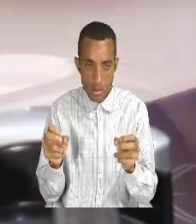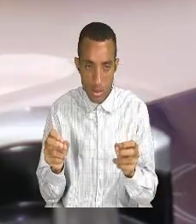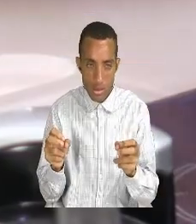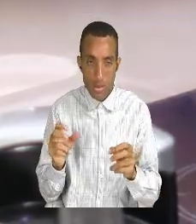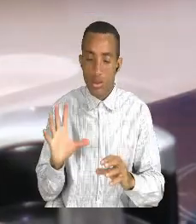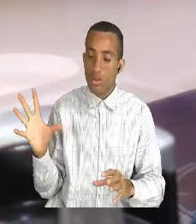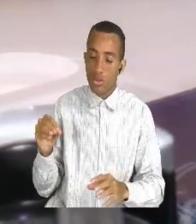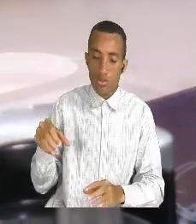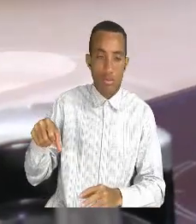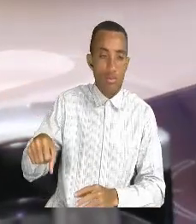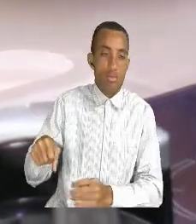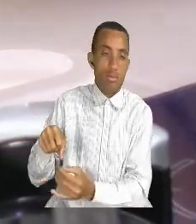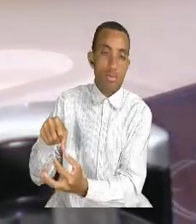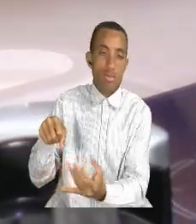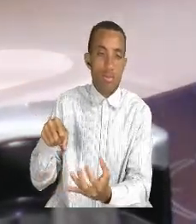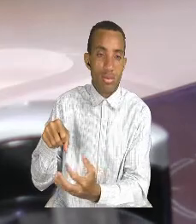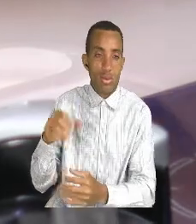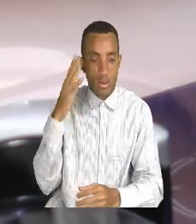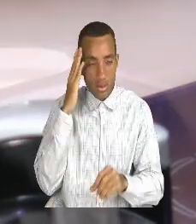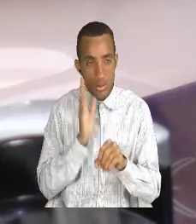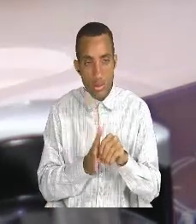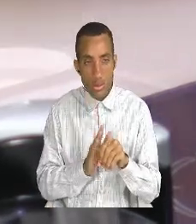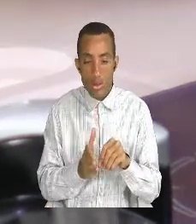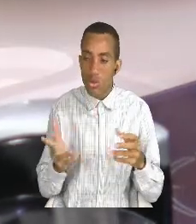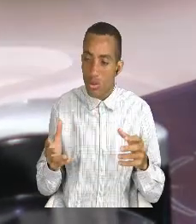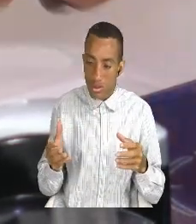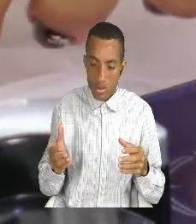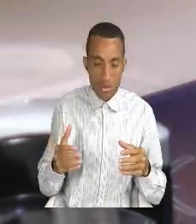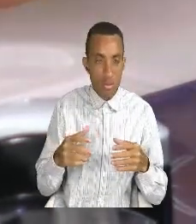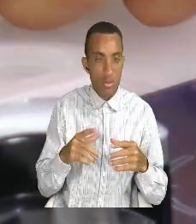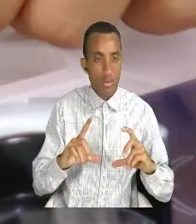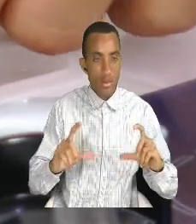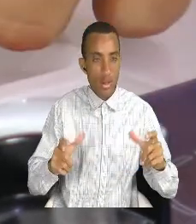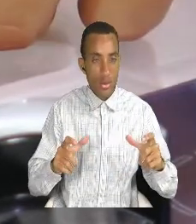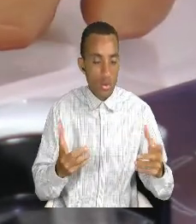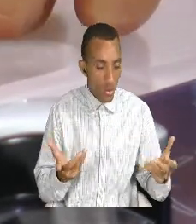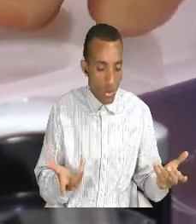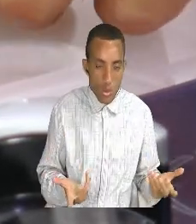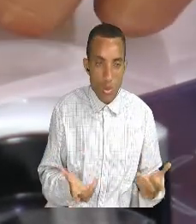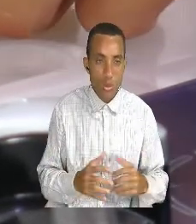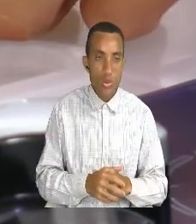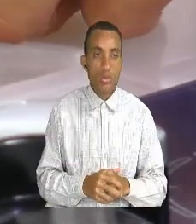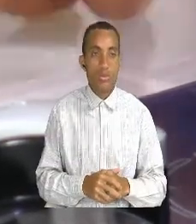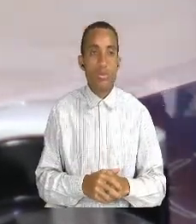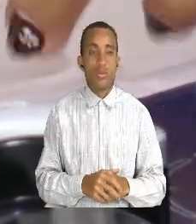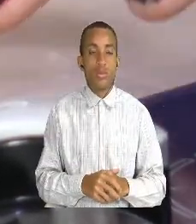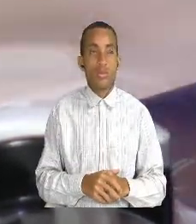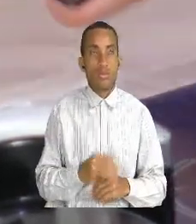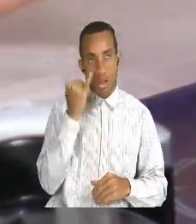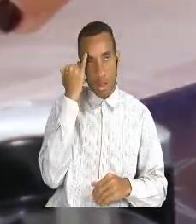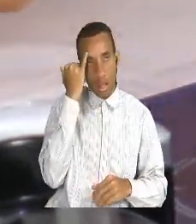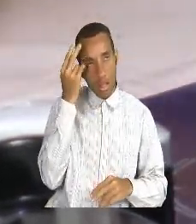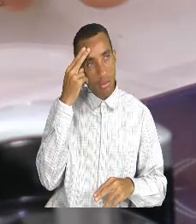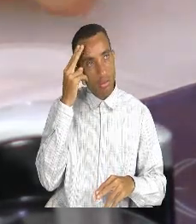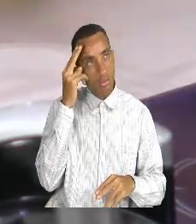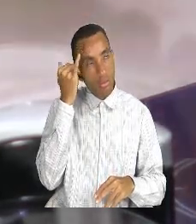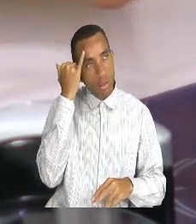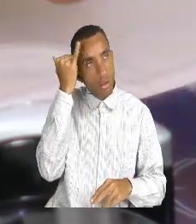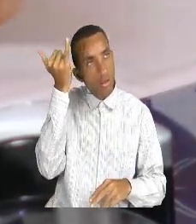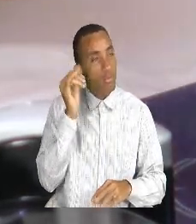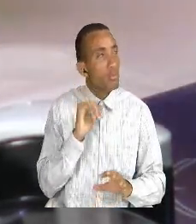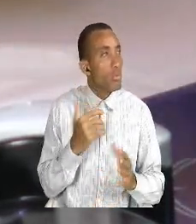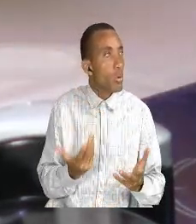Rochi. ¿Sabes en qué vas a emplatar o cómo vas a emplatar o no? No sé cómo lo voy a emplatar. Entonces vamos a inventarnos algo hoy, no traje nada en mente,